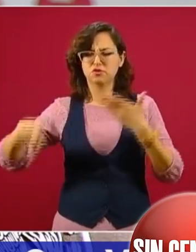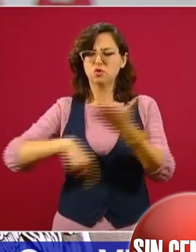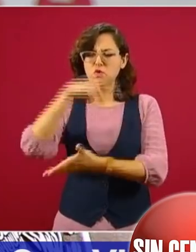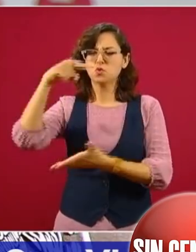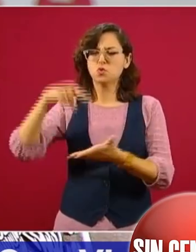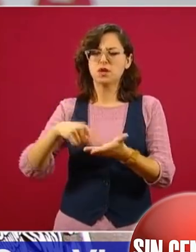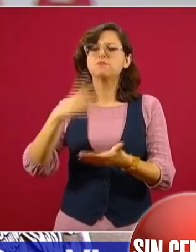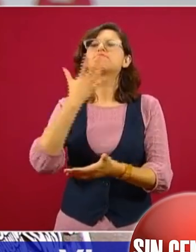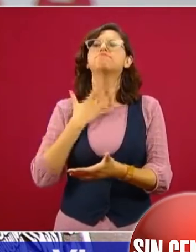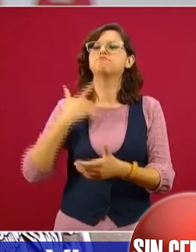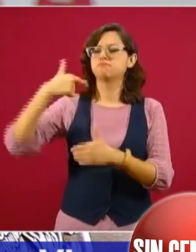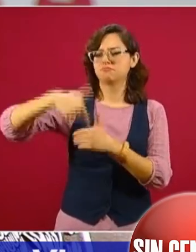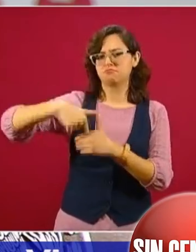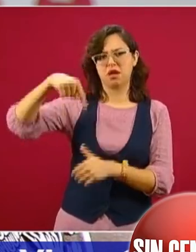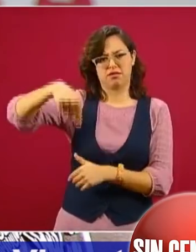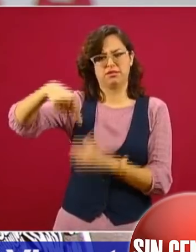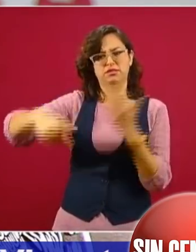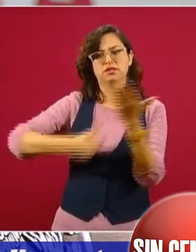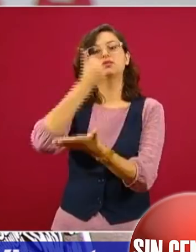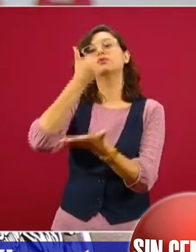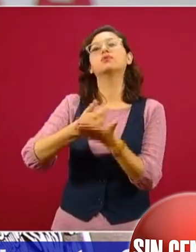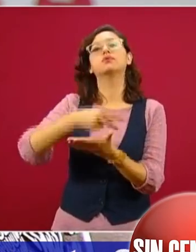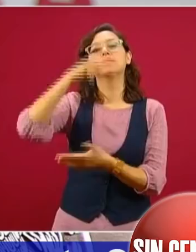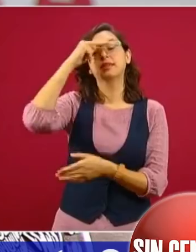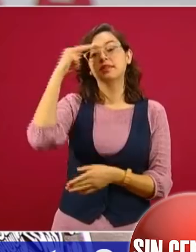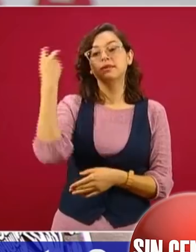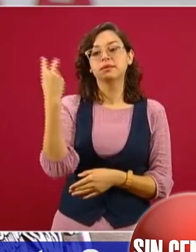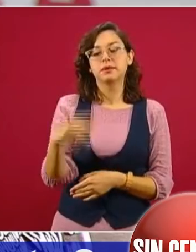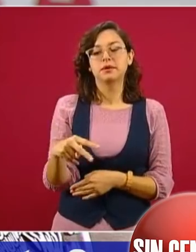aquí en la Ciudad de México,